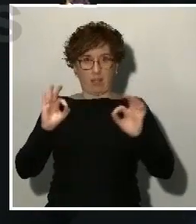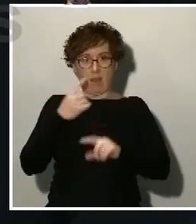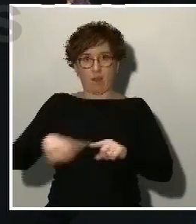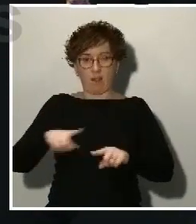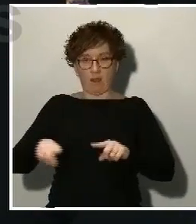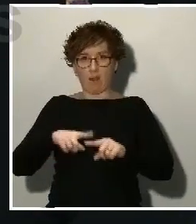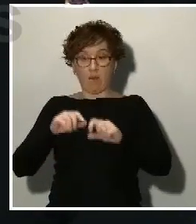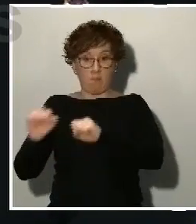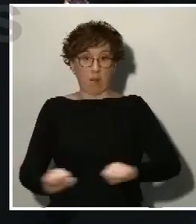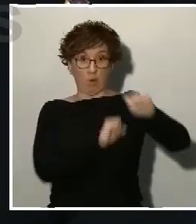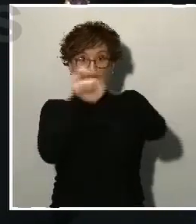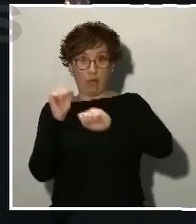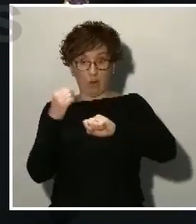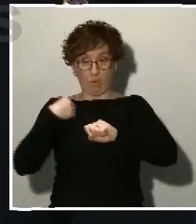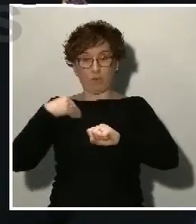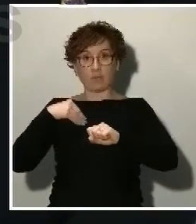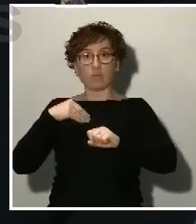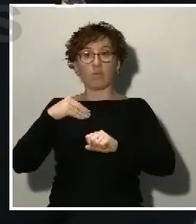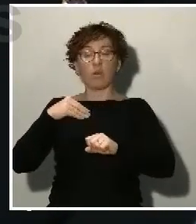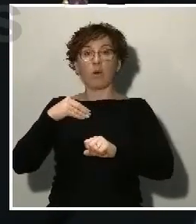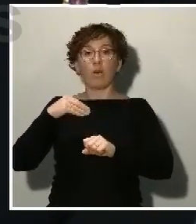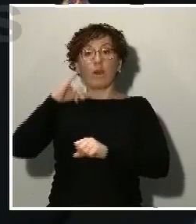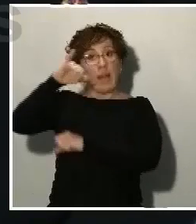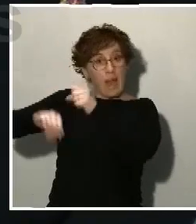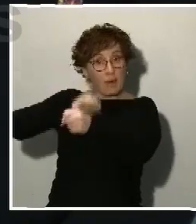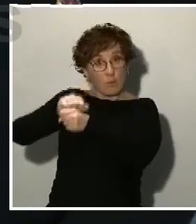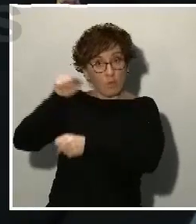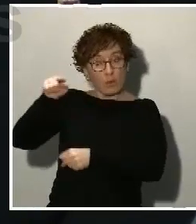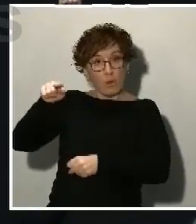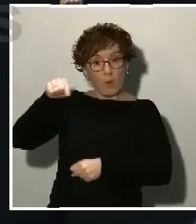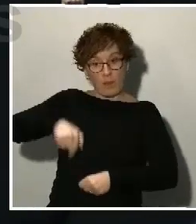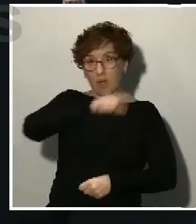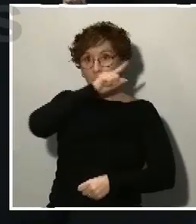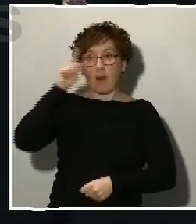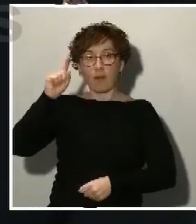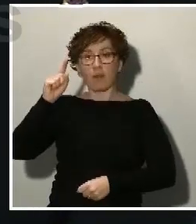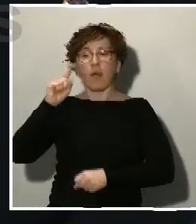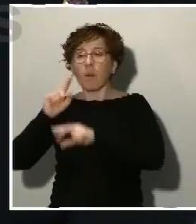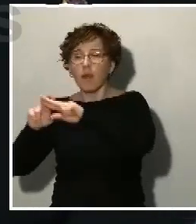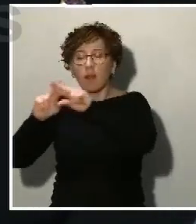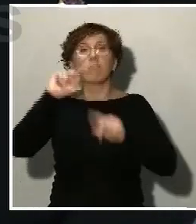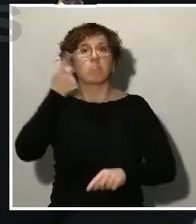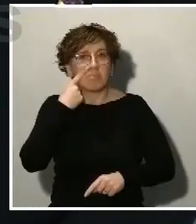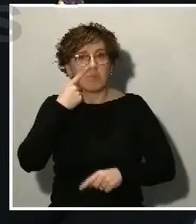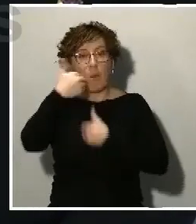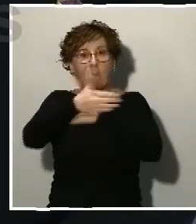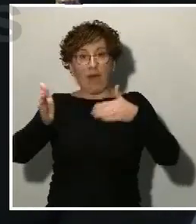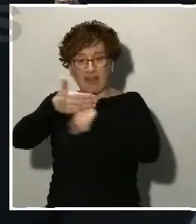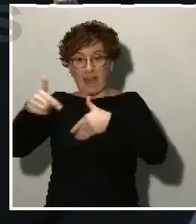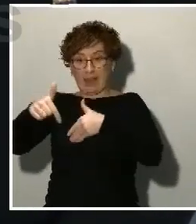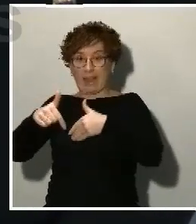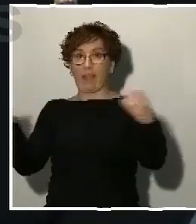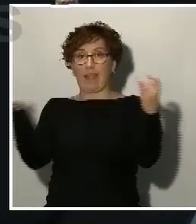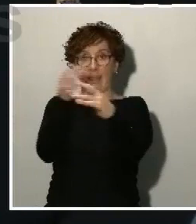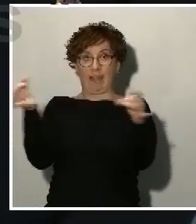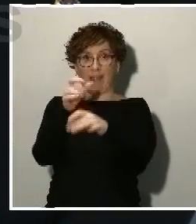han realizado. En el aeropuerto de Barajas hemos localizado varios paquetes, varios envíos entre particulares, en cuya